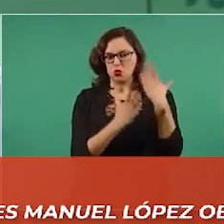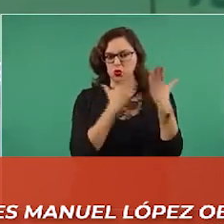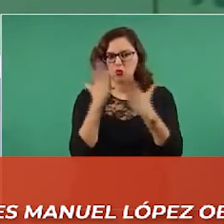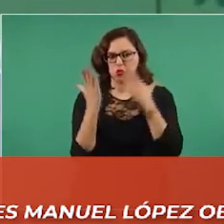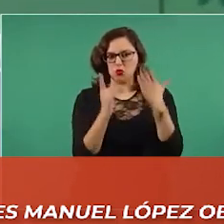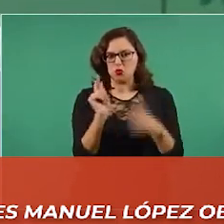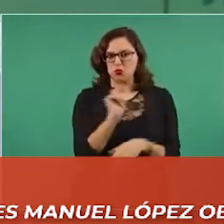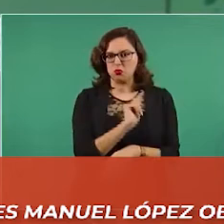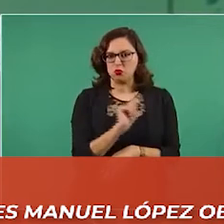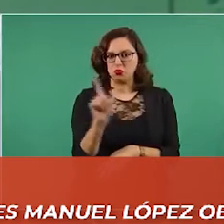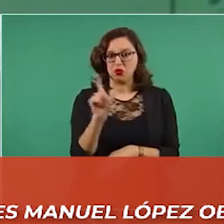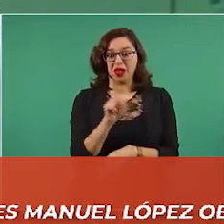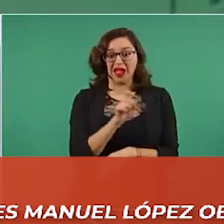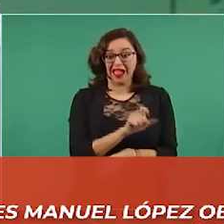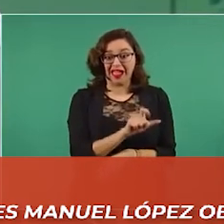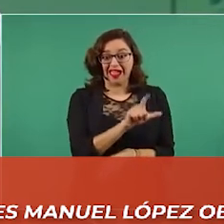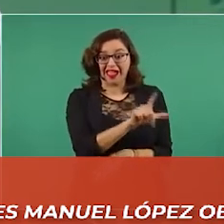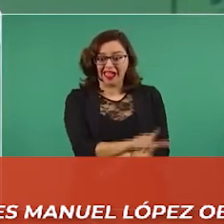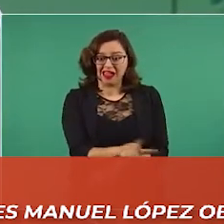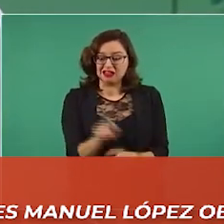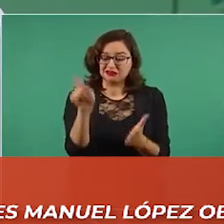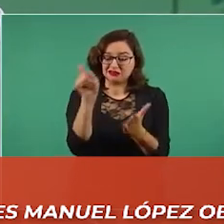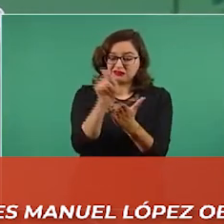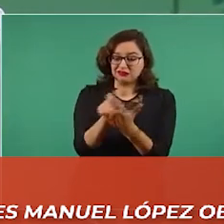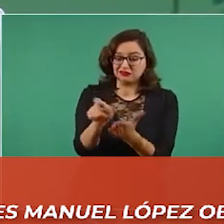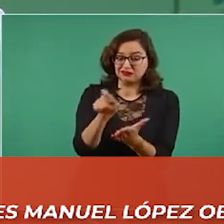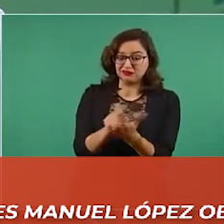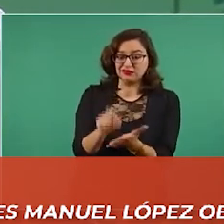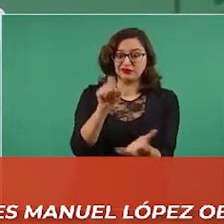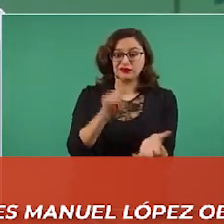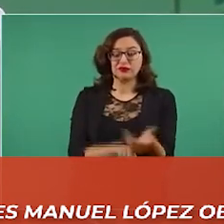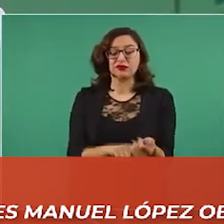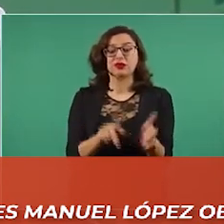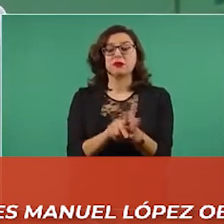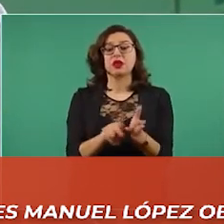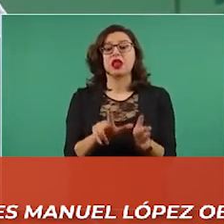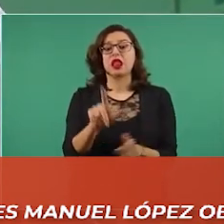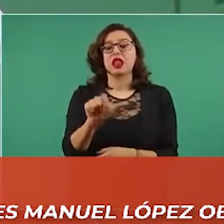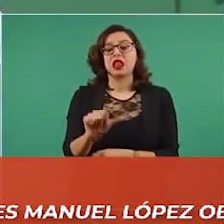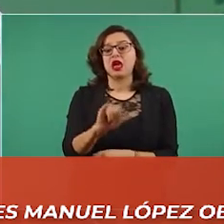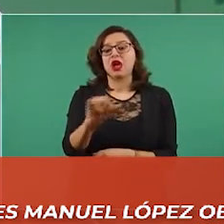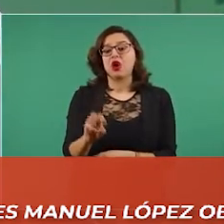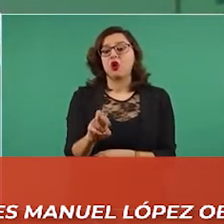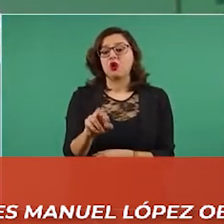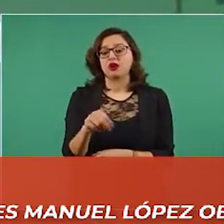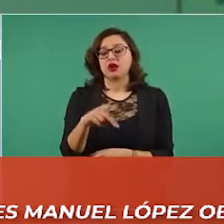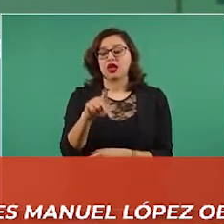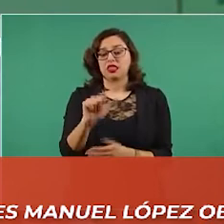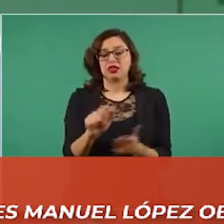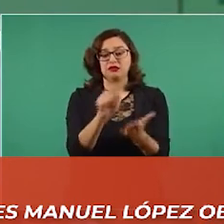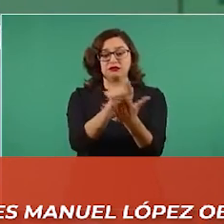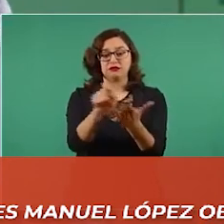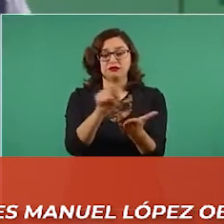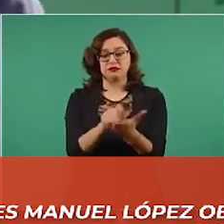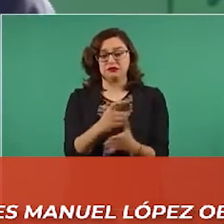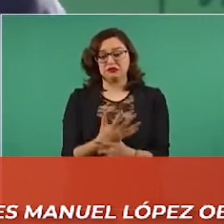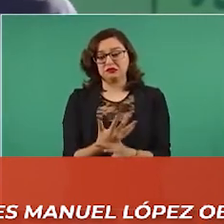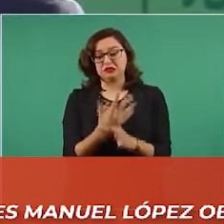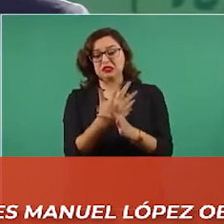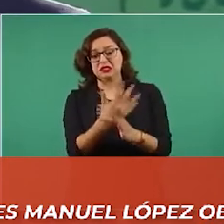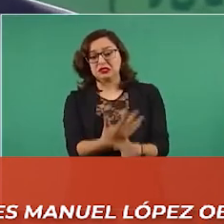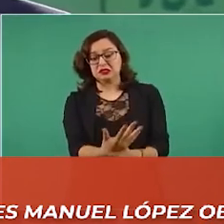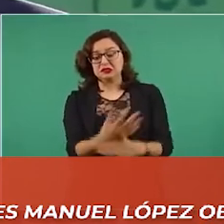que escribió un artículo en La Jornada y puso que no tiene la culpa el